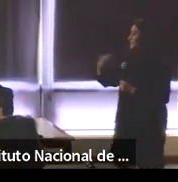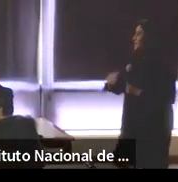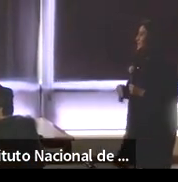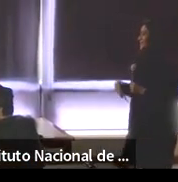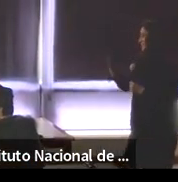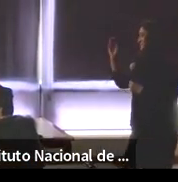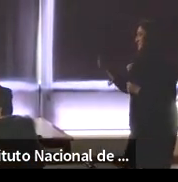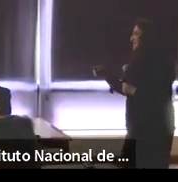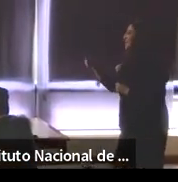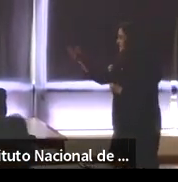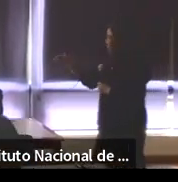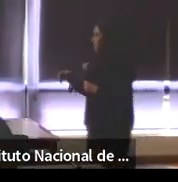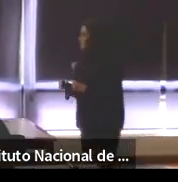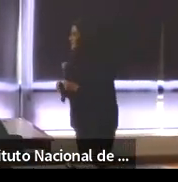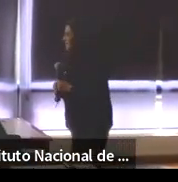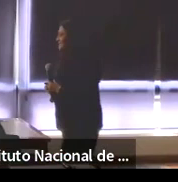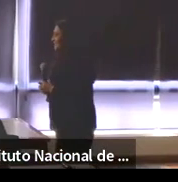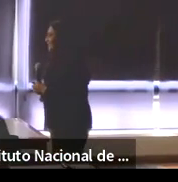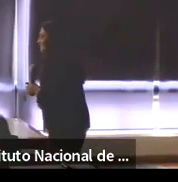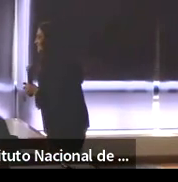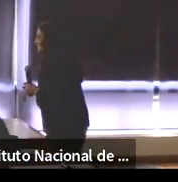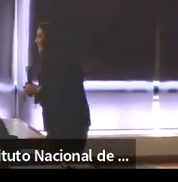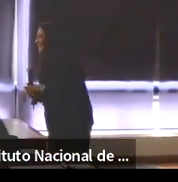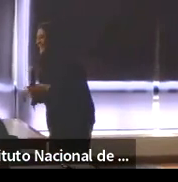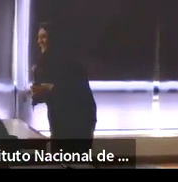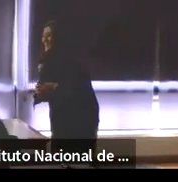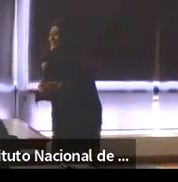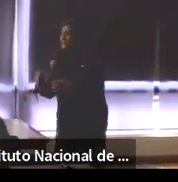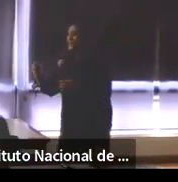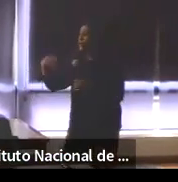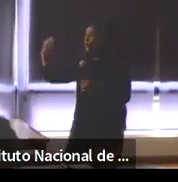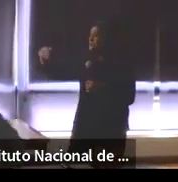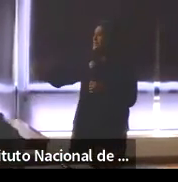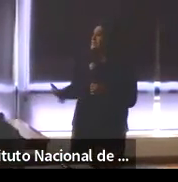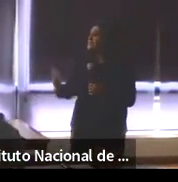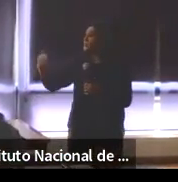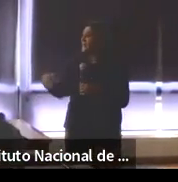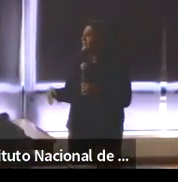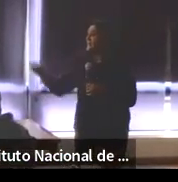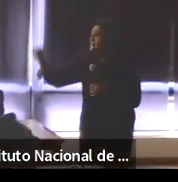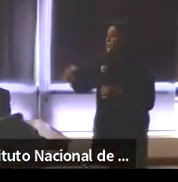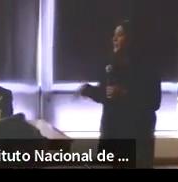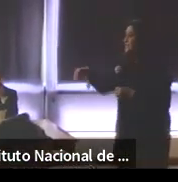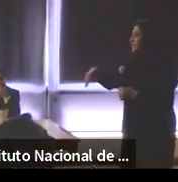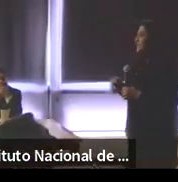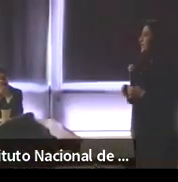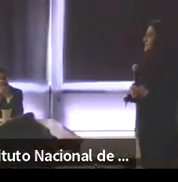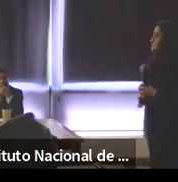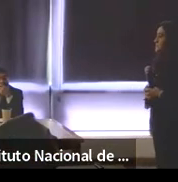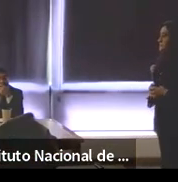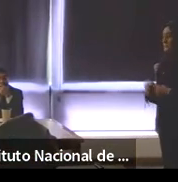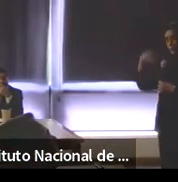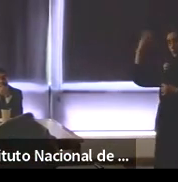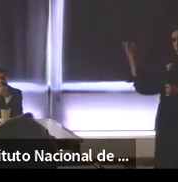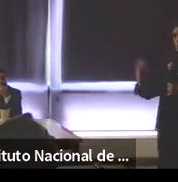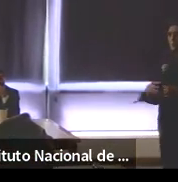haz una interacción Vamos a bailar o cómo sabía que ese era el ejercicio bueno cómo sabes que tu práctica ha sido buena hasta ahora